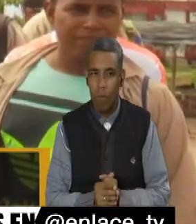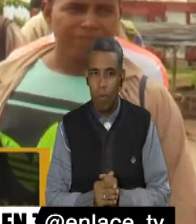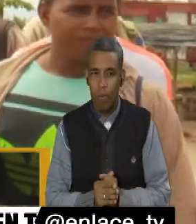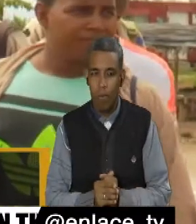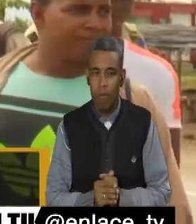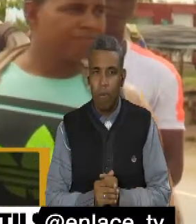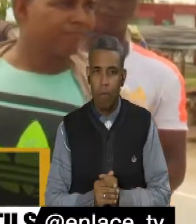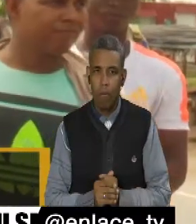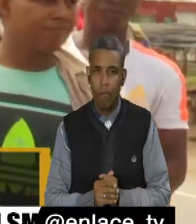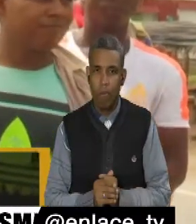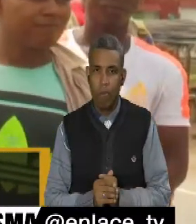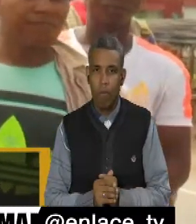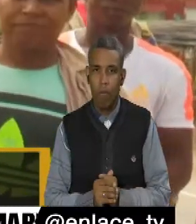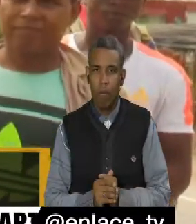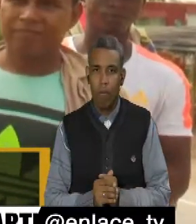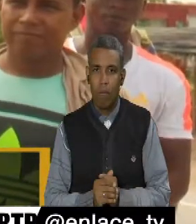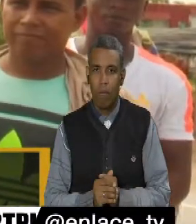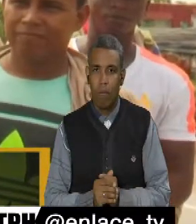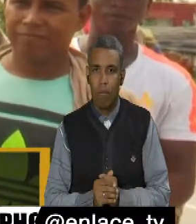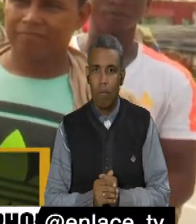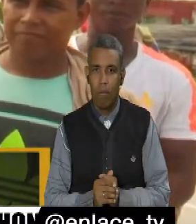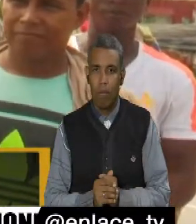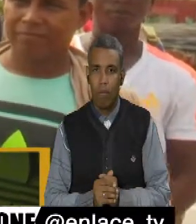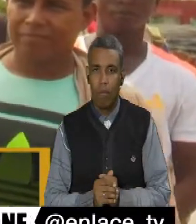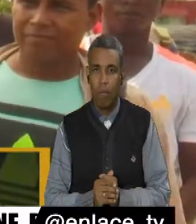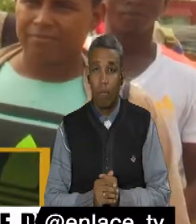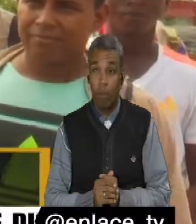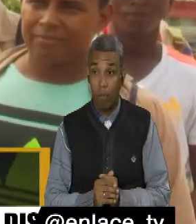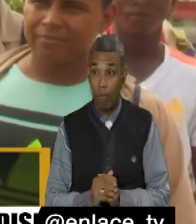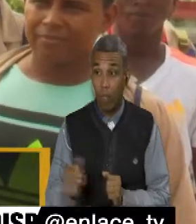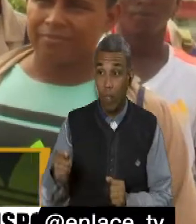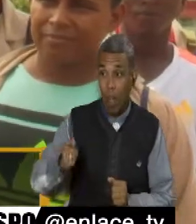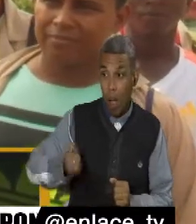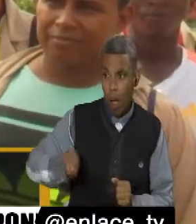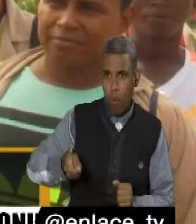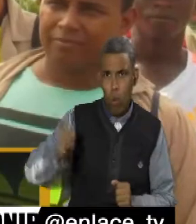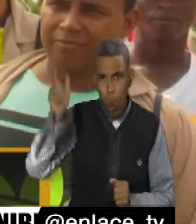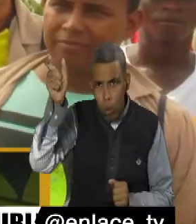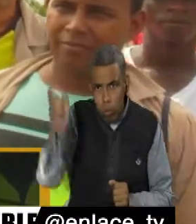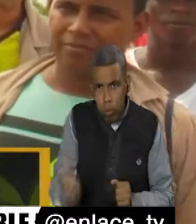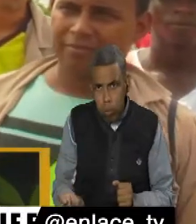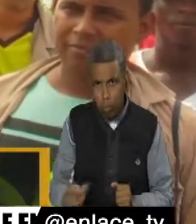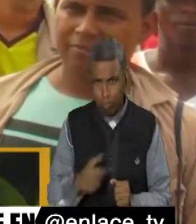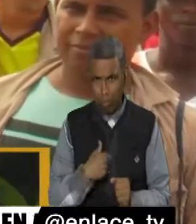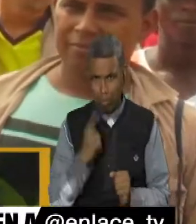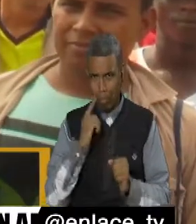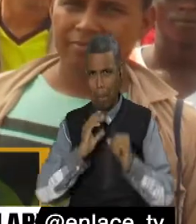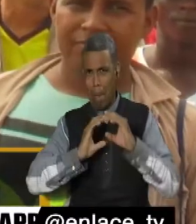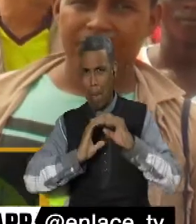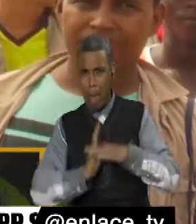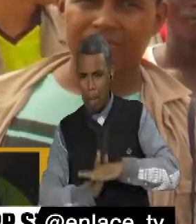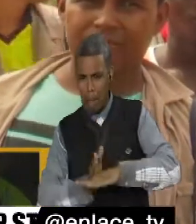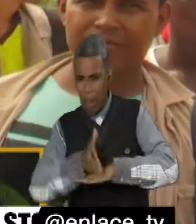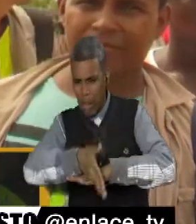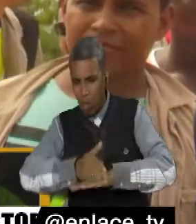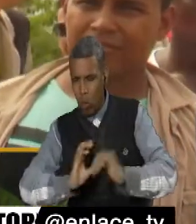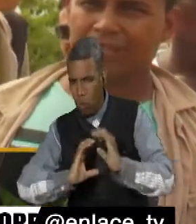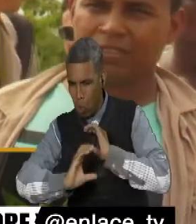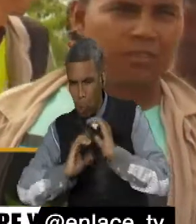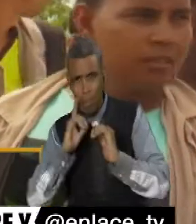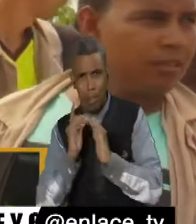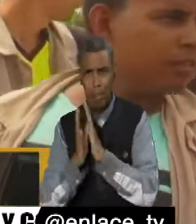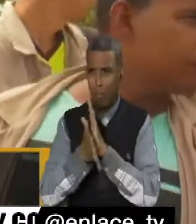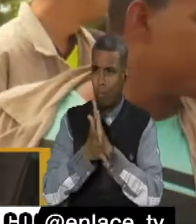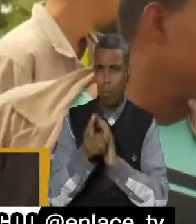abogado se atreve a hablar por los medios de comunicación desmintiendo muchos temas. Primero el tema salarial, segundo el tema de los